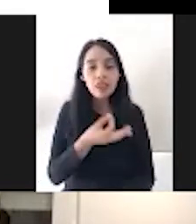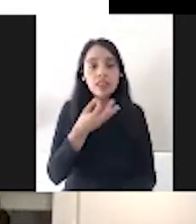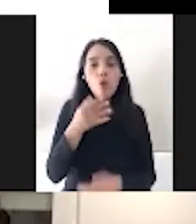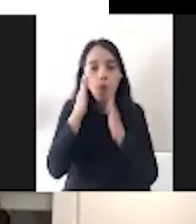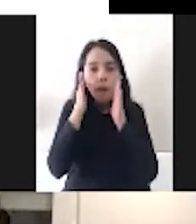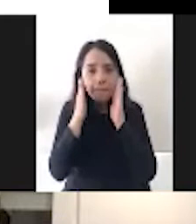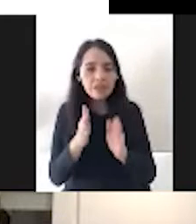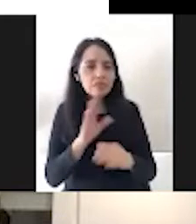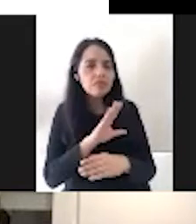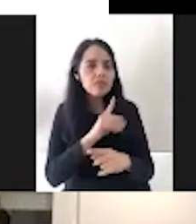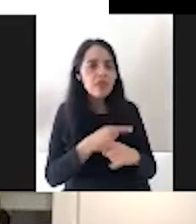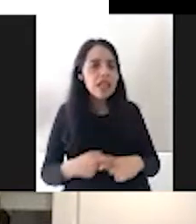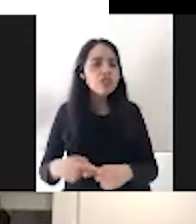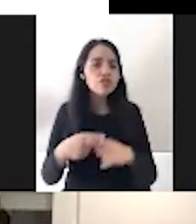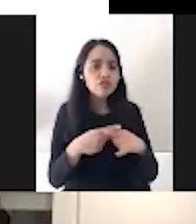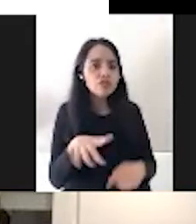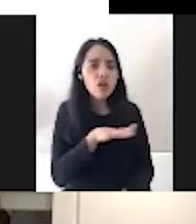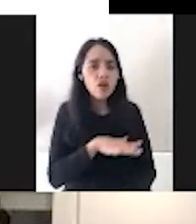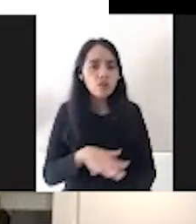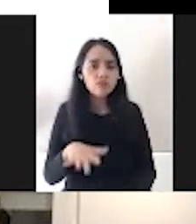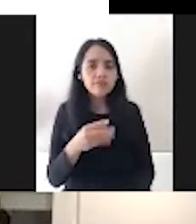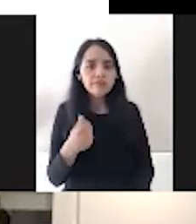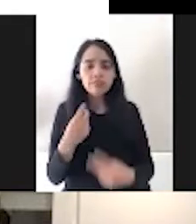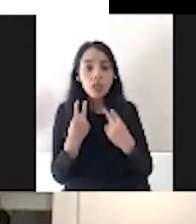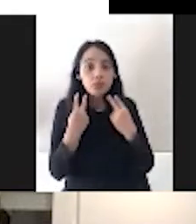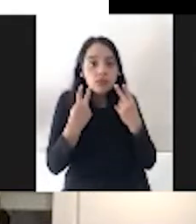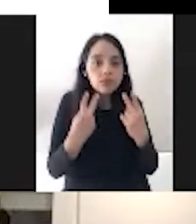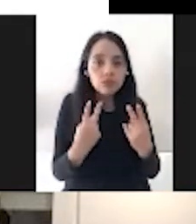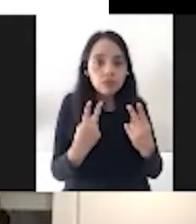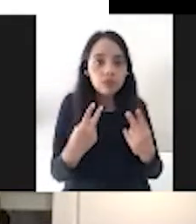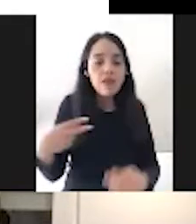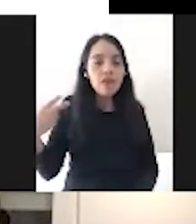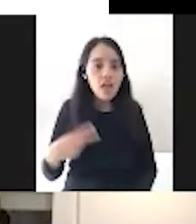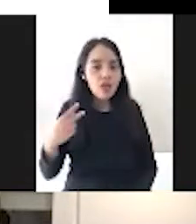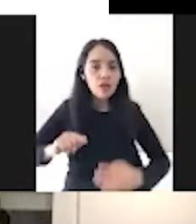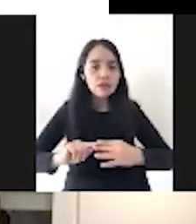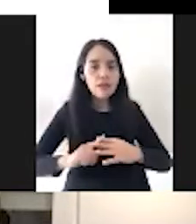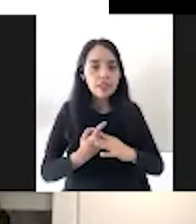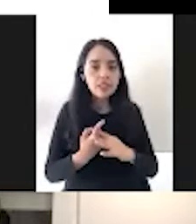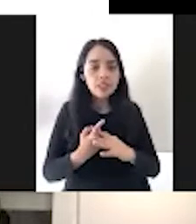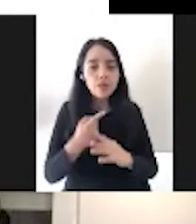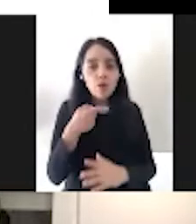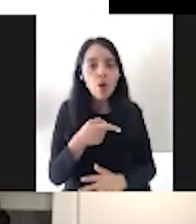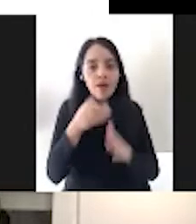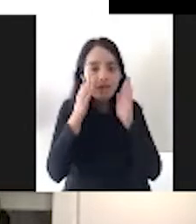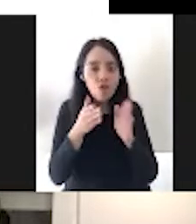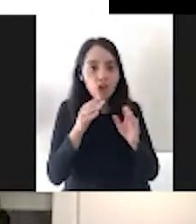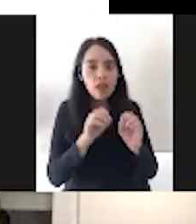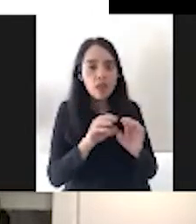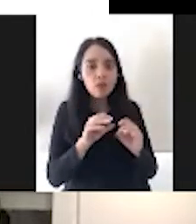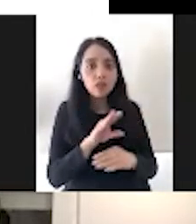es una reivindicación social de valores, de principios, lo que es el enfoque de la educación inclusiva.